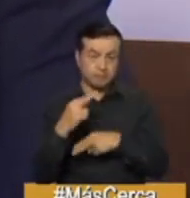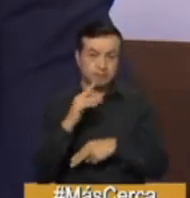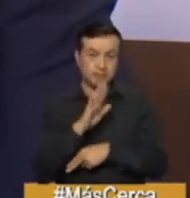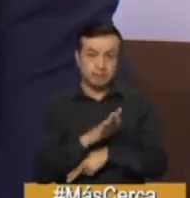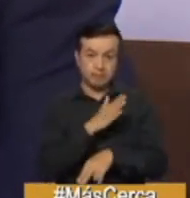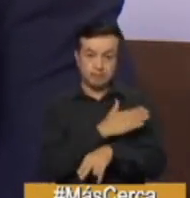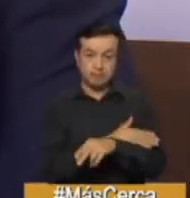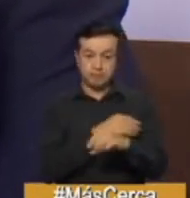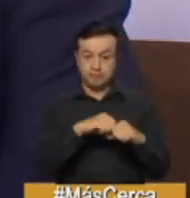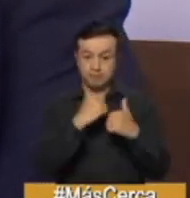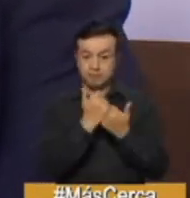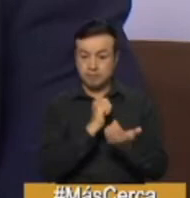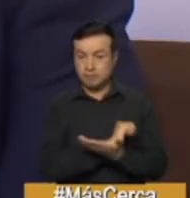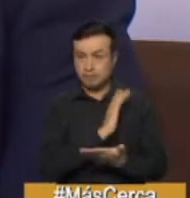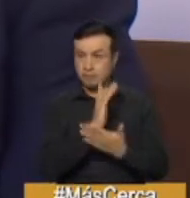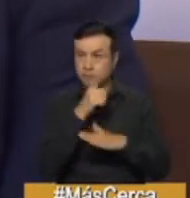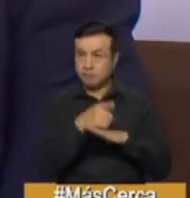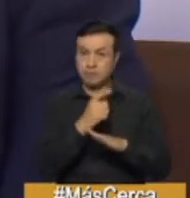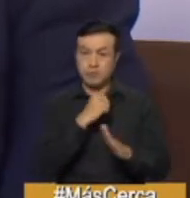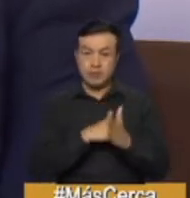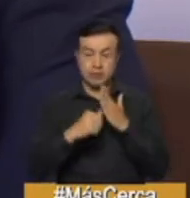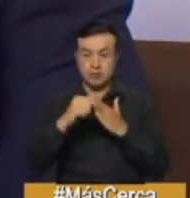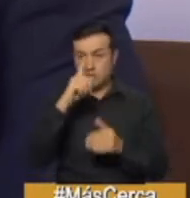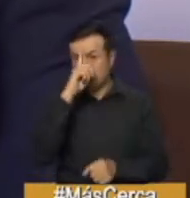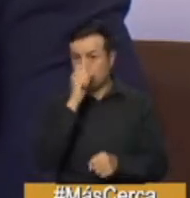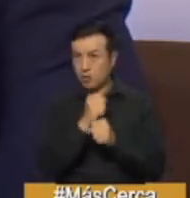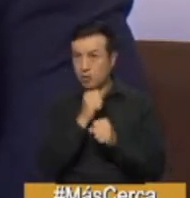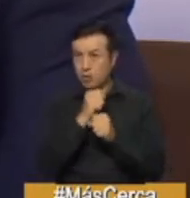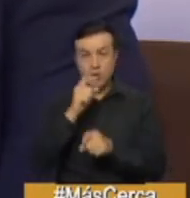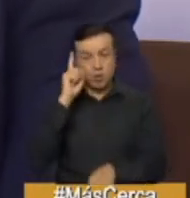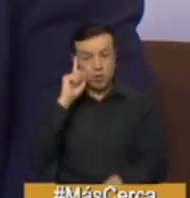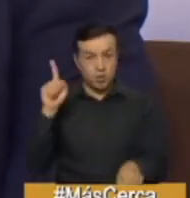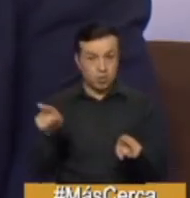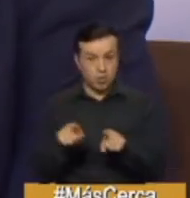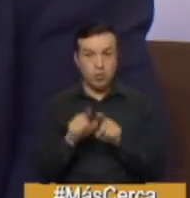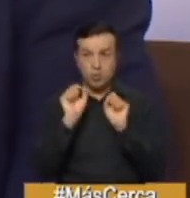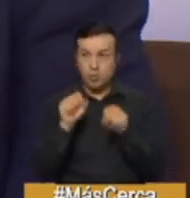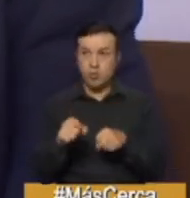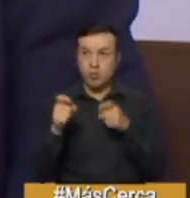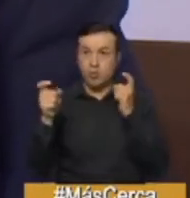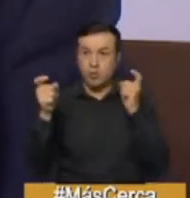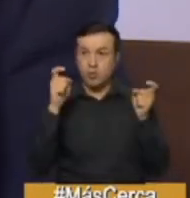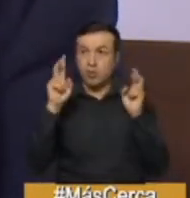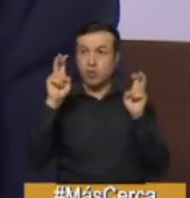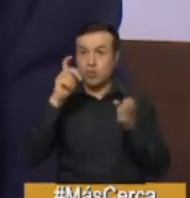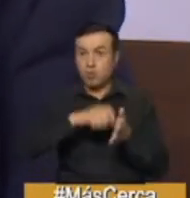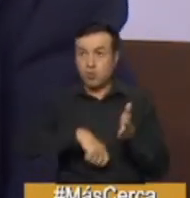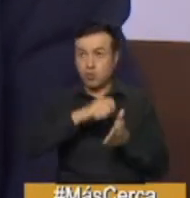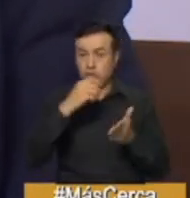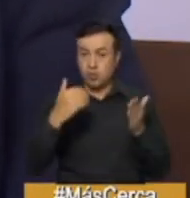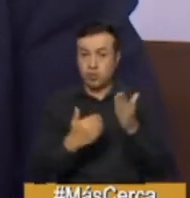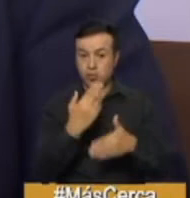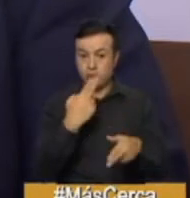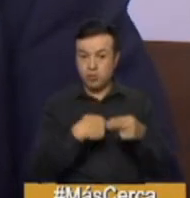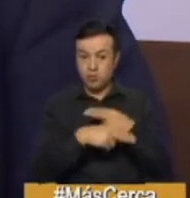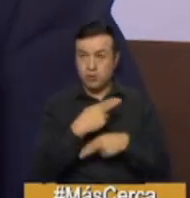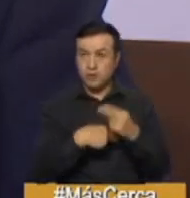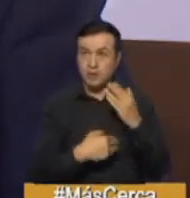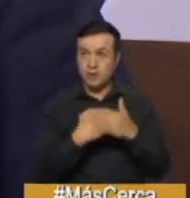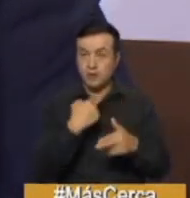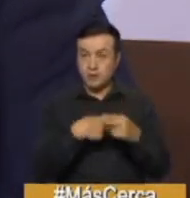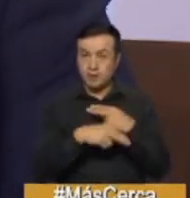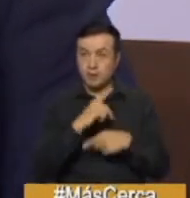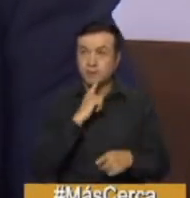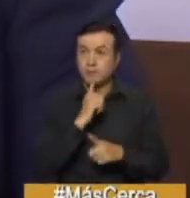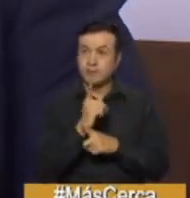se dispuso que el ministerio de trabajo realice un acuerdo ministerial que permita regular los contratos para los emprendedores y aquí una puntualización